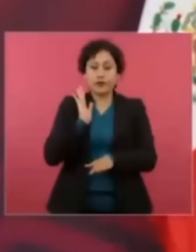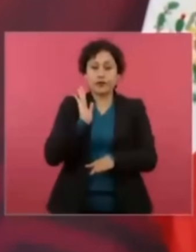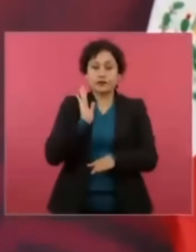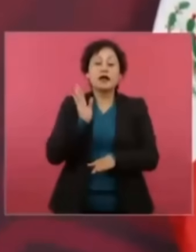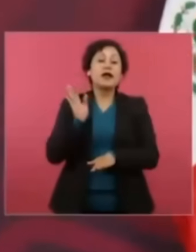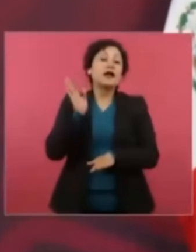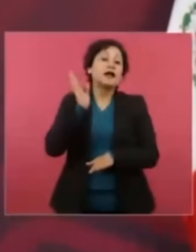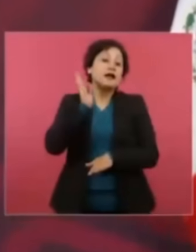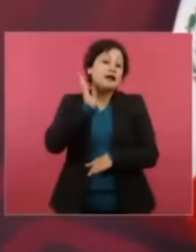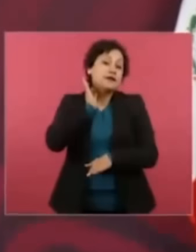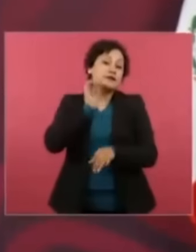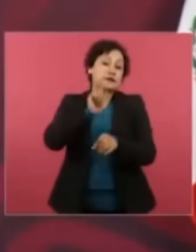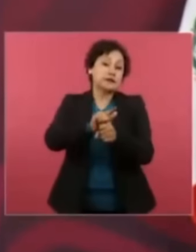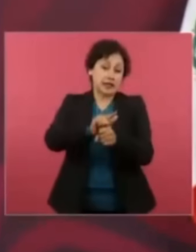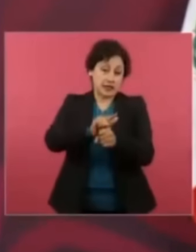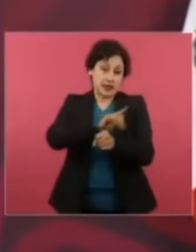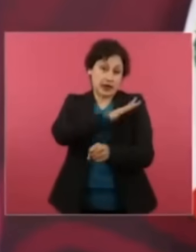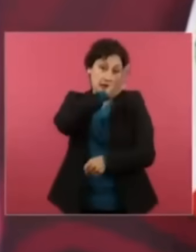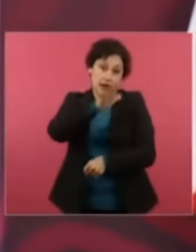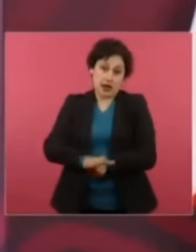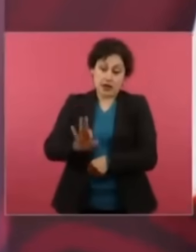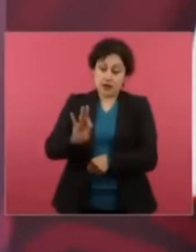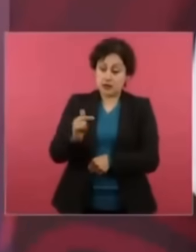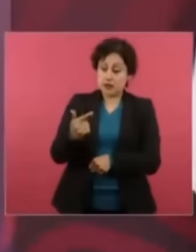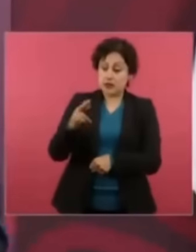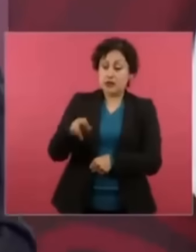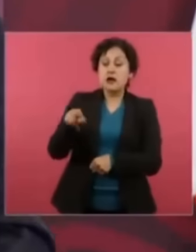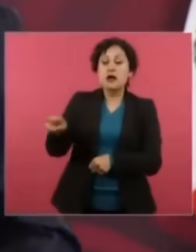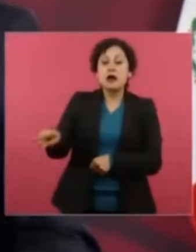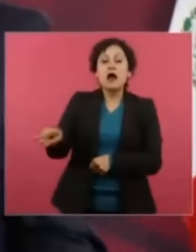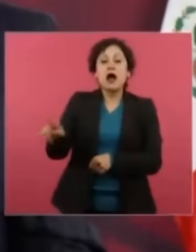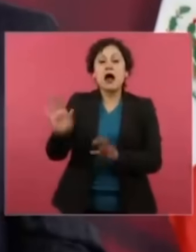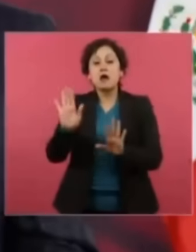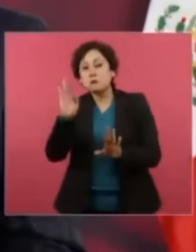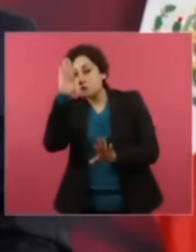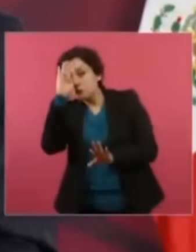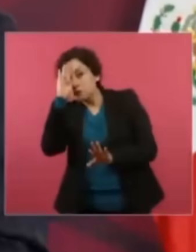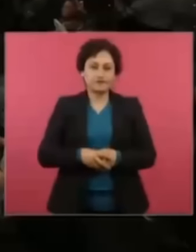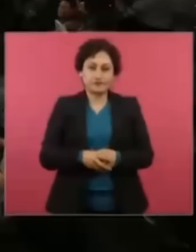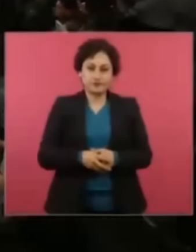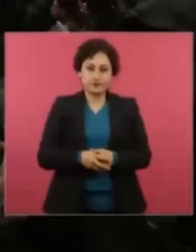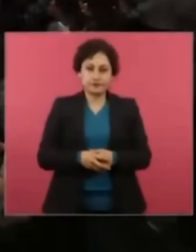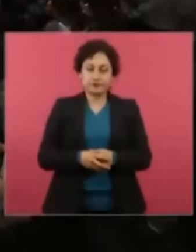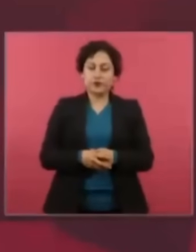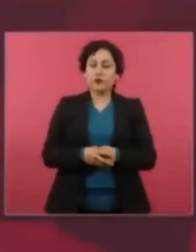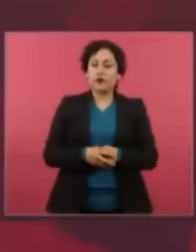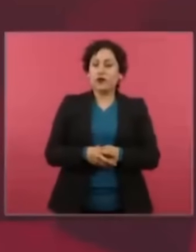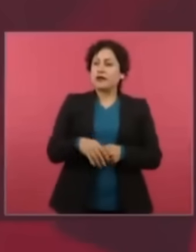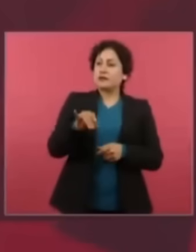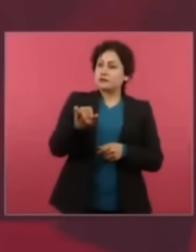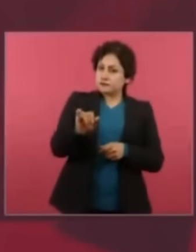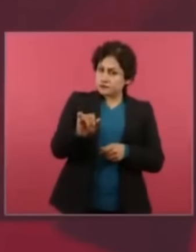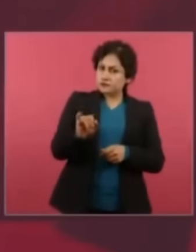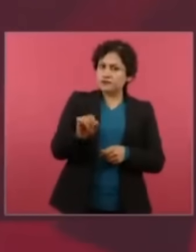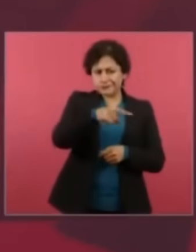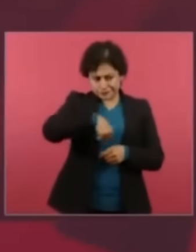caso de los cinco jóvenes amigos con esto Me despido ya sabes si te gustó suscríbete a este canal Dale manita arriba activa la